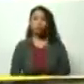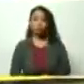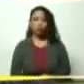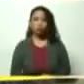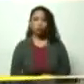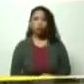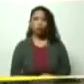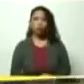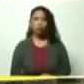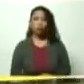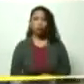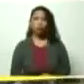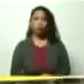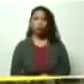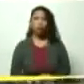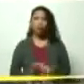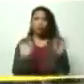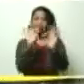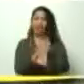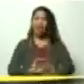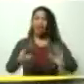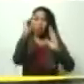nada nada nada